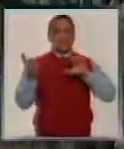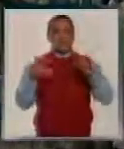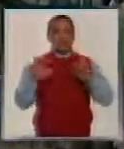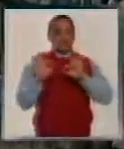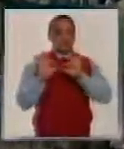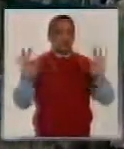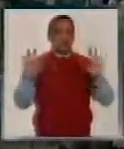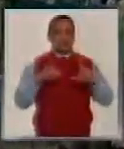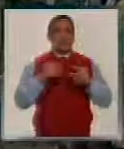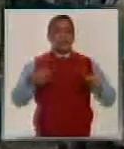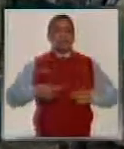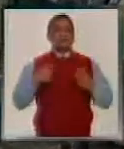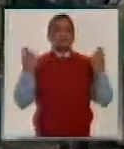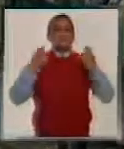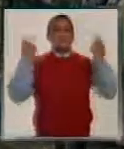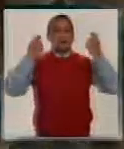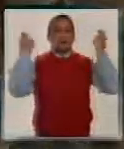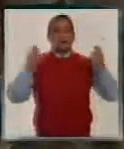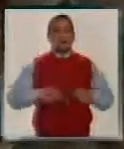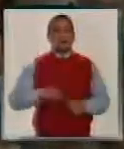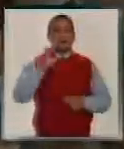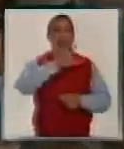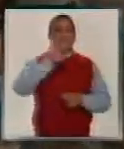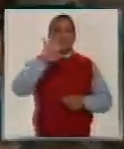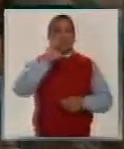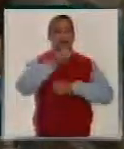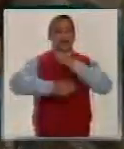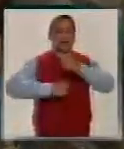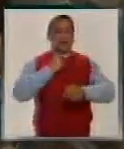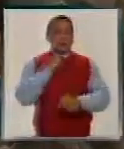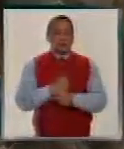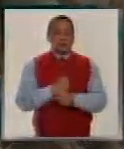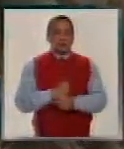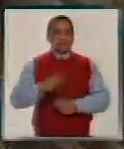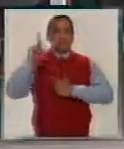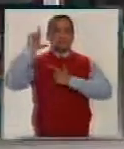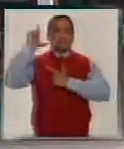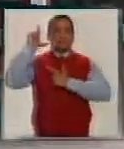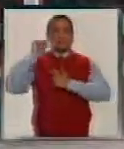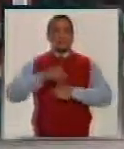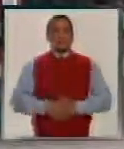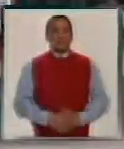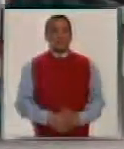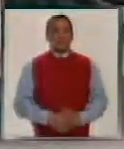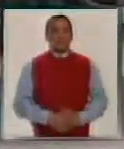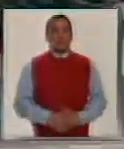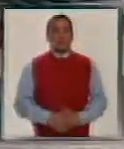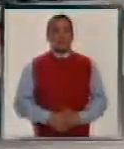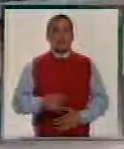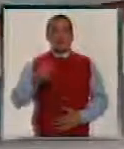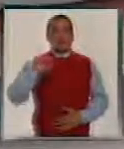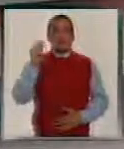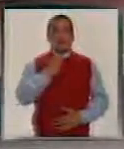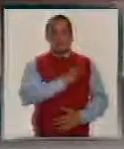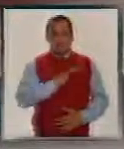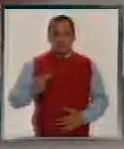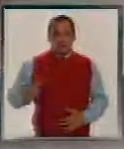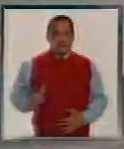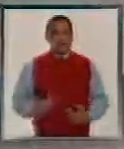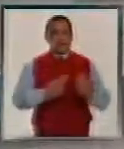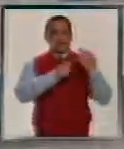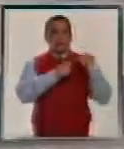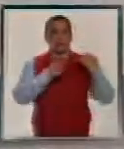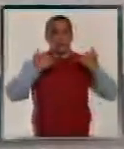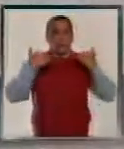inicio a la ceremonia por el 34 aniversario de las Fuerzas Armadas. La vicepresidenta de la República y encargada